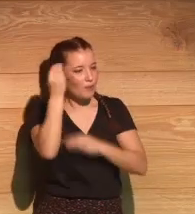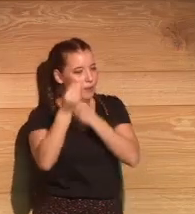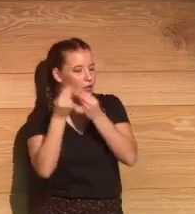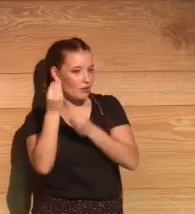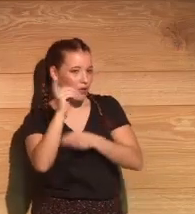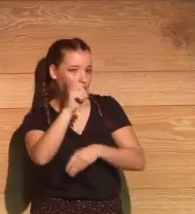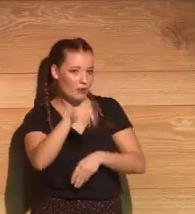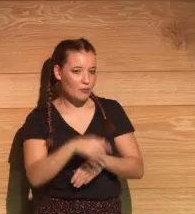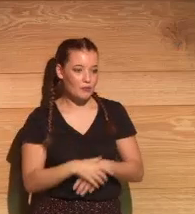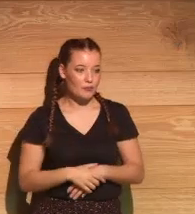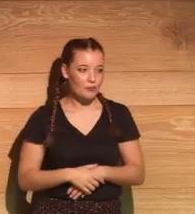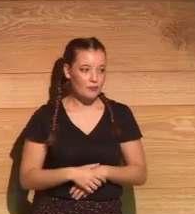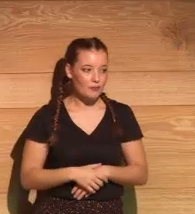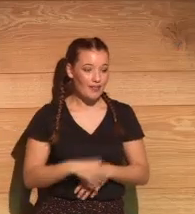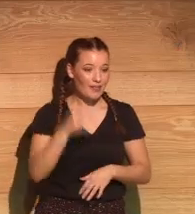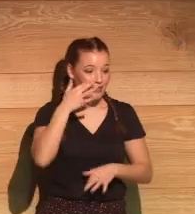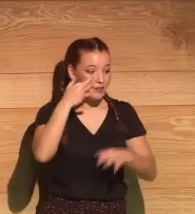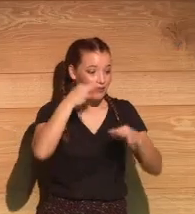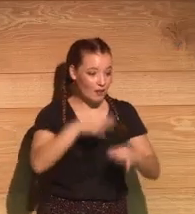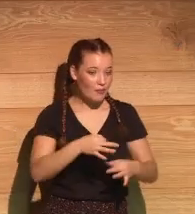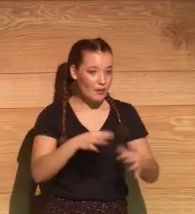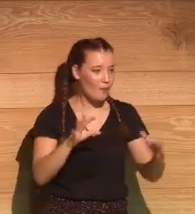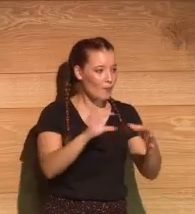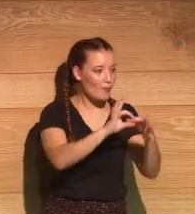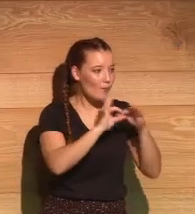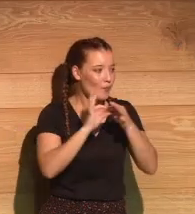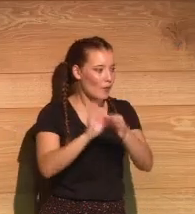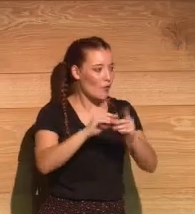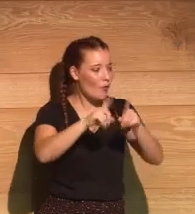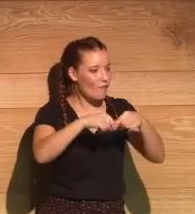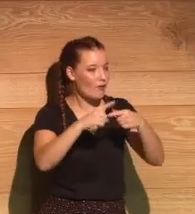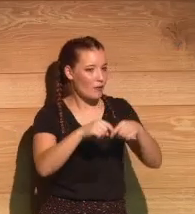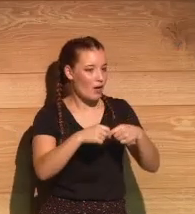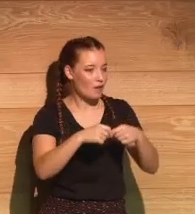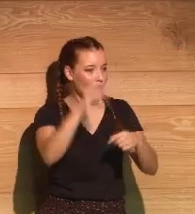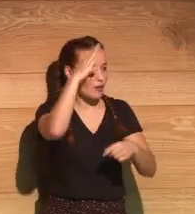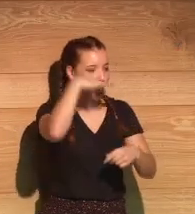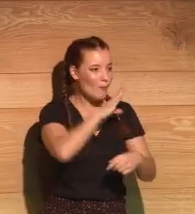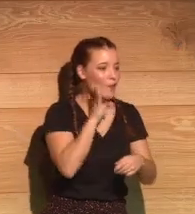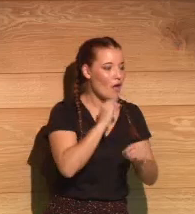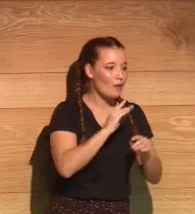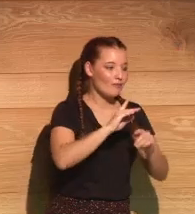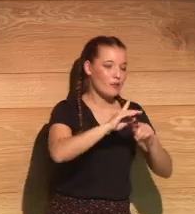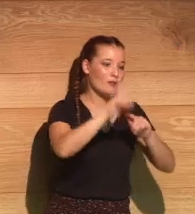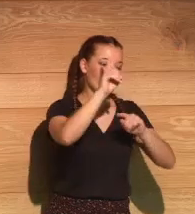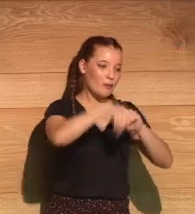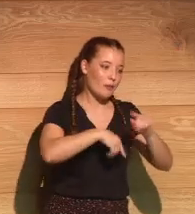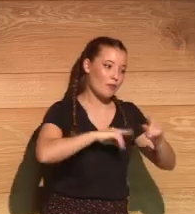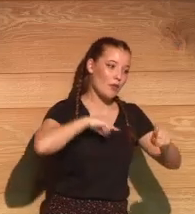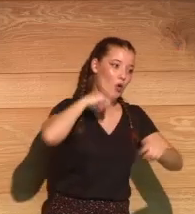celular, donde realmente tus vínculos familiares no van más allá de tus padres y ni siquiera eso porque es una familia desestructurada, etcétera,